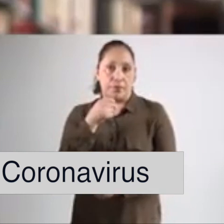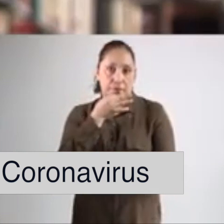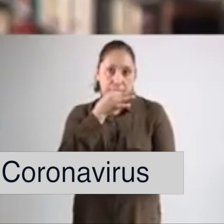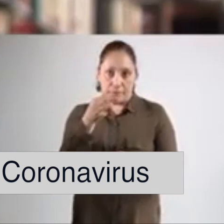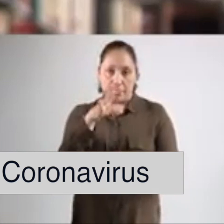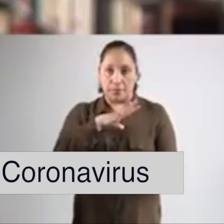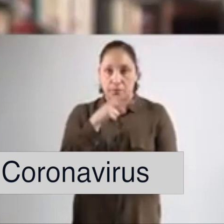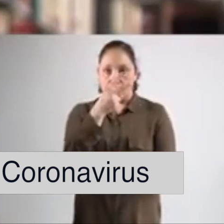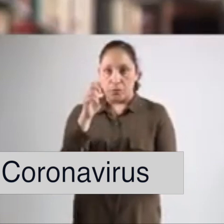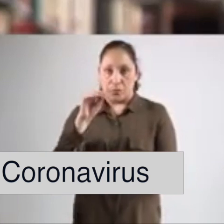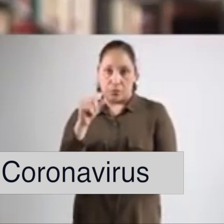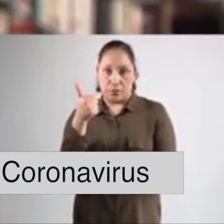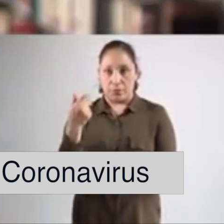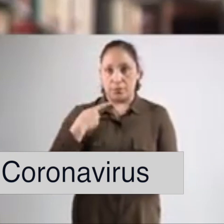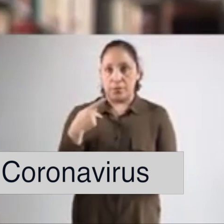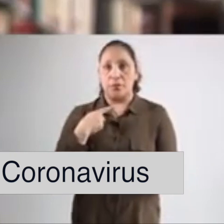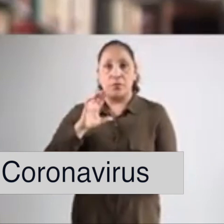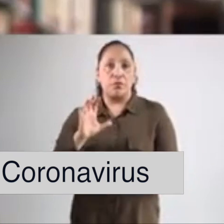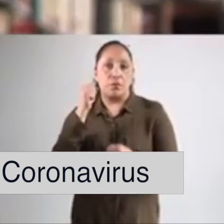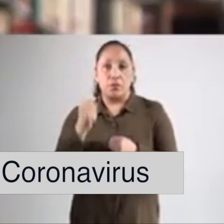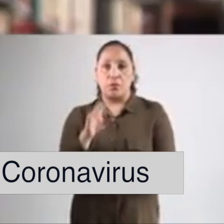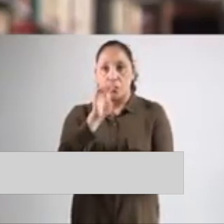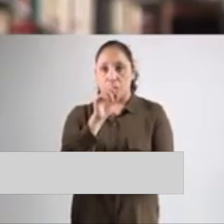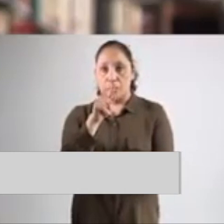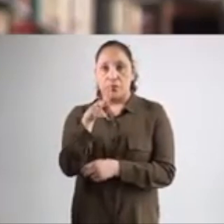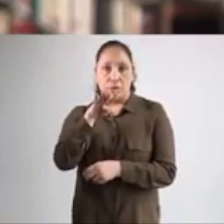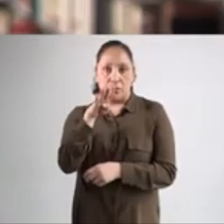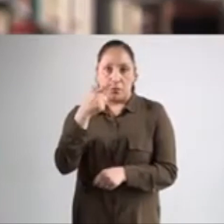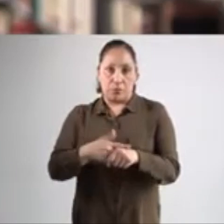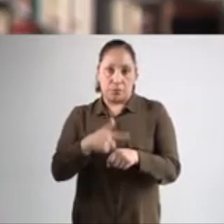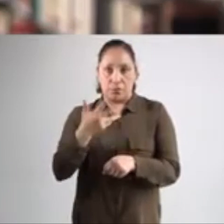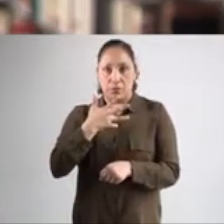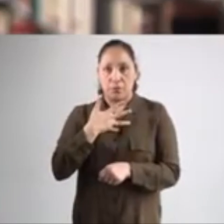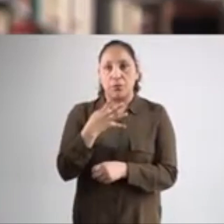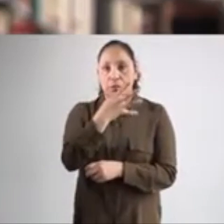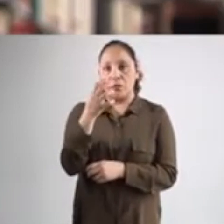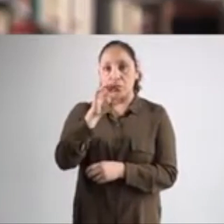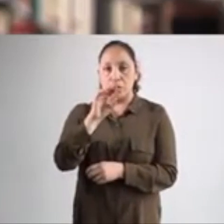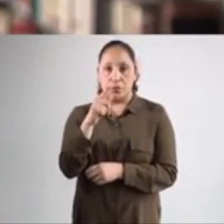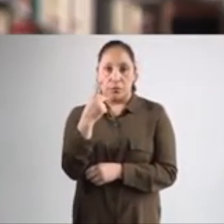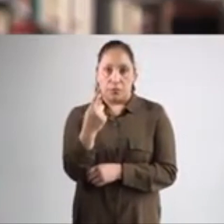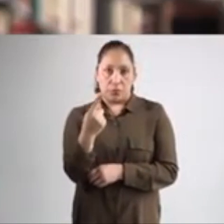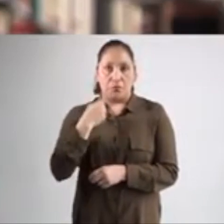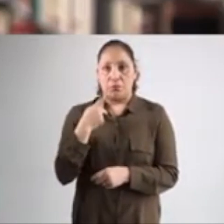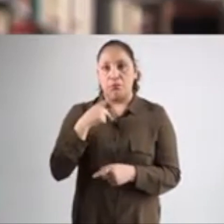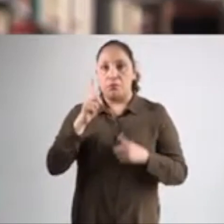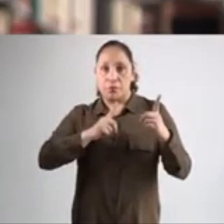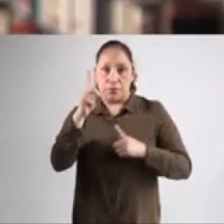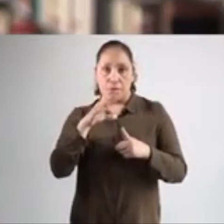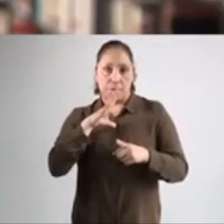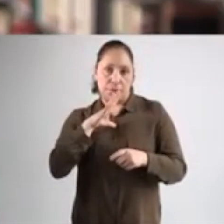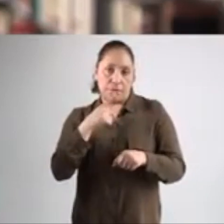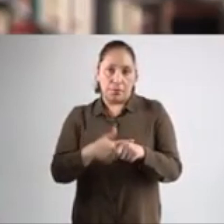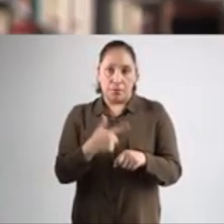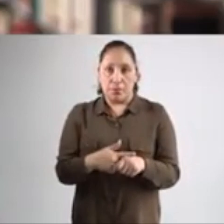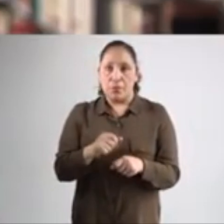y ventiladores pulmonares para atender a pacientes con coronavirus. En conferencia virtual esta mañana, la jefa de gobierno, Claudia Sheinbaum,